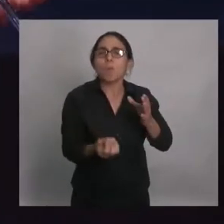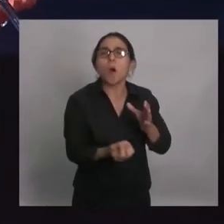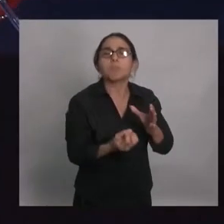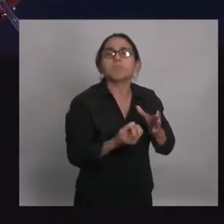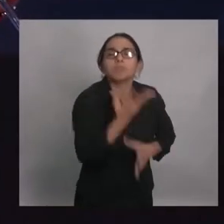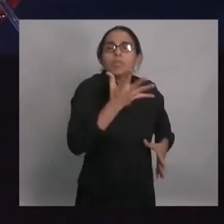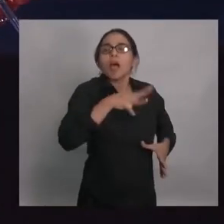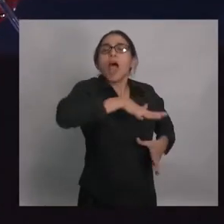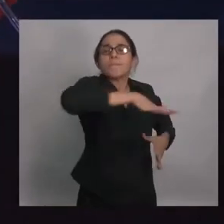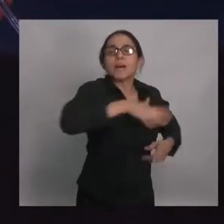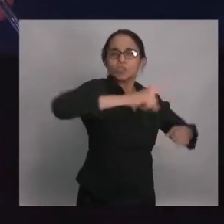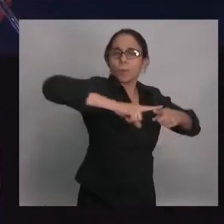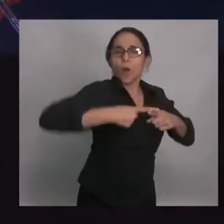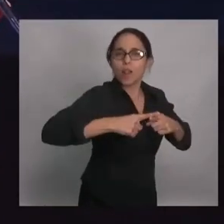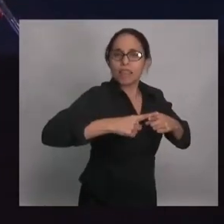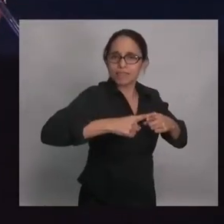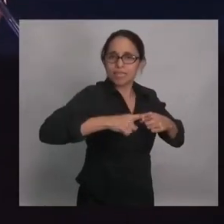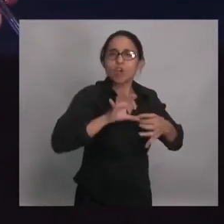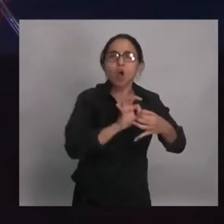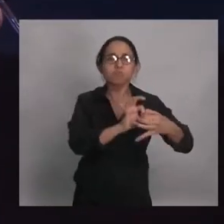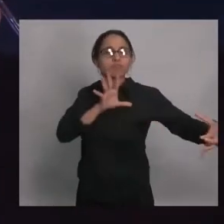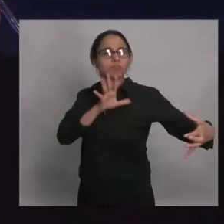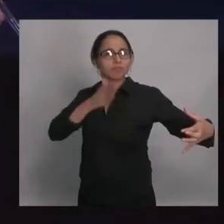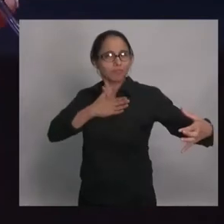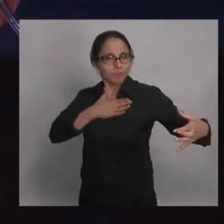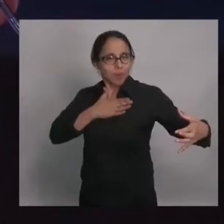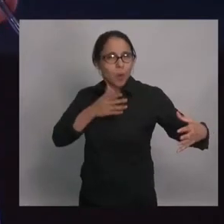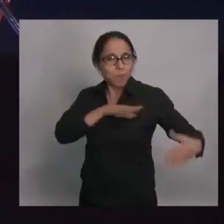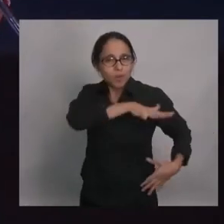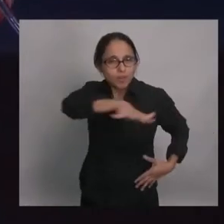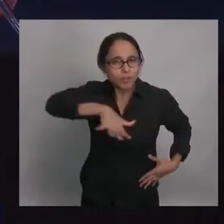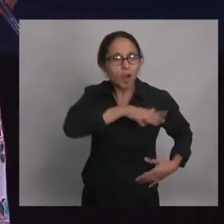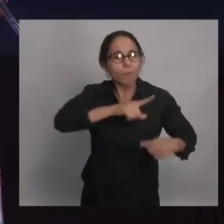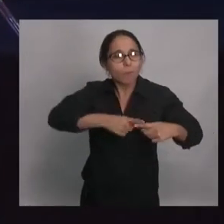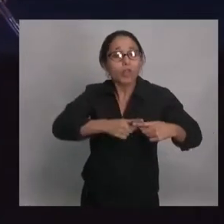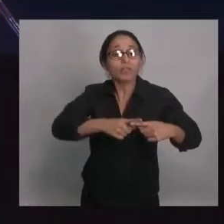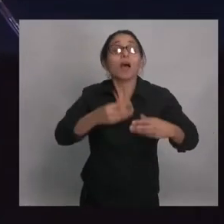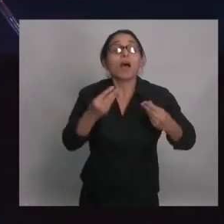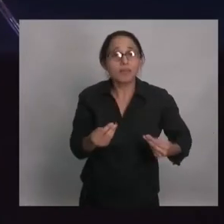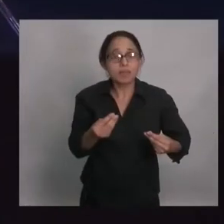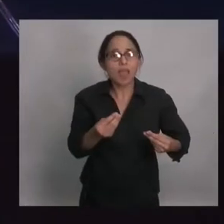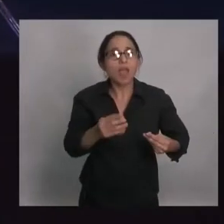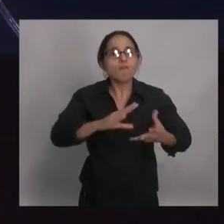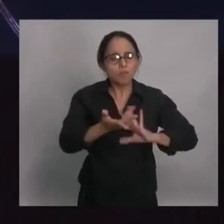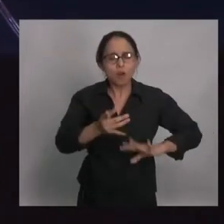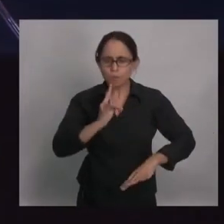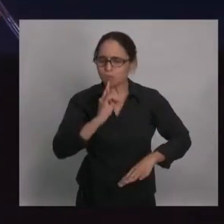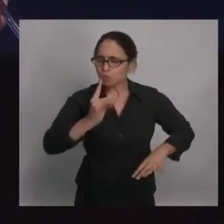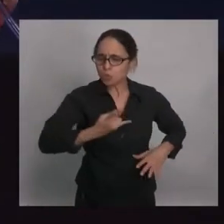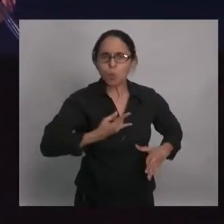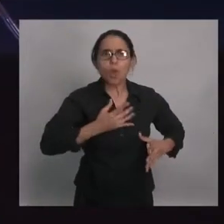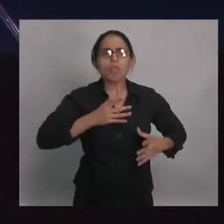autonómicos que les están permitiendo construir su autodeterminación es